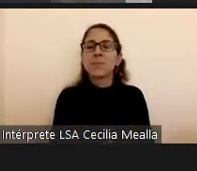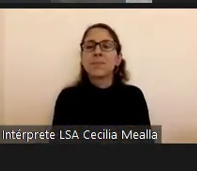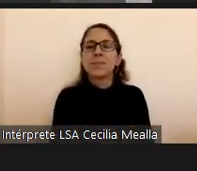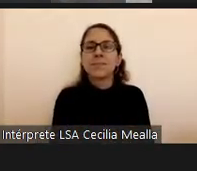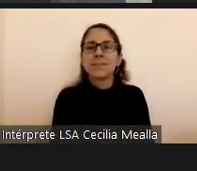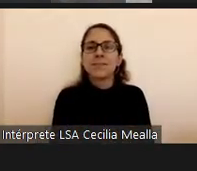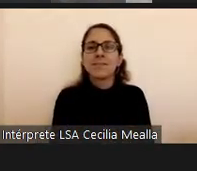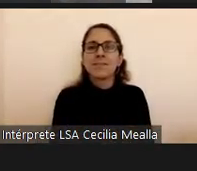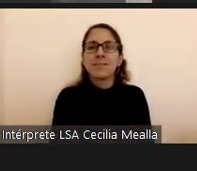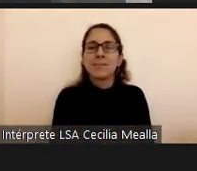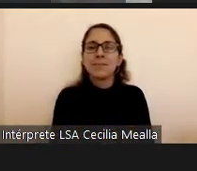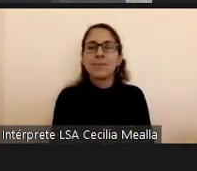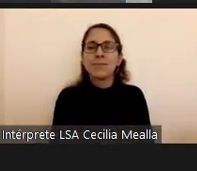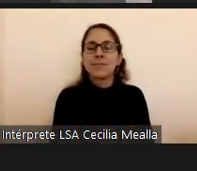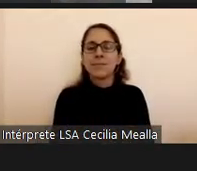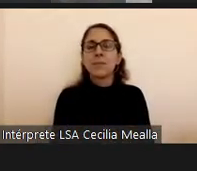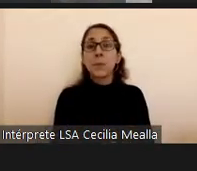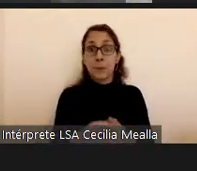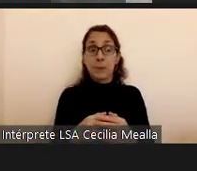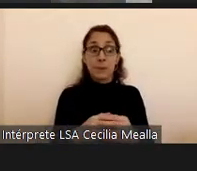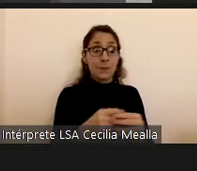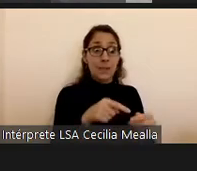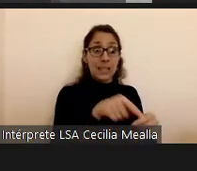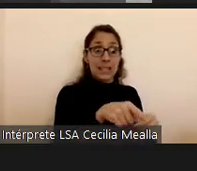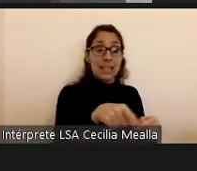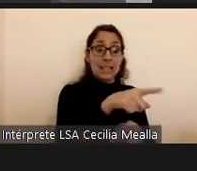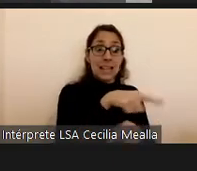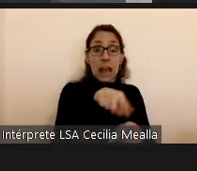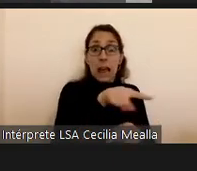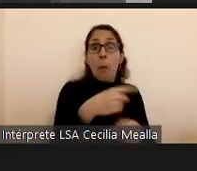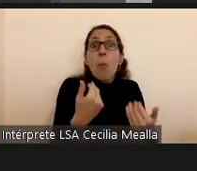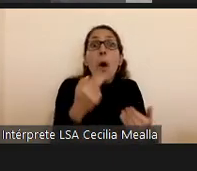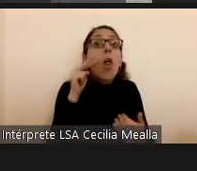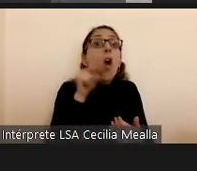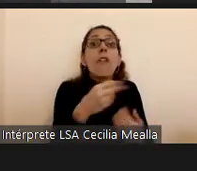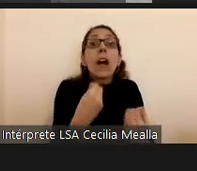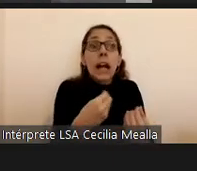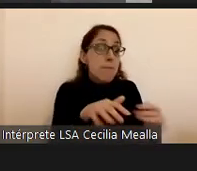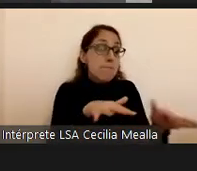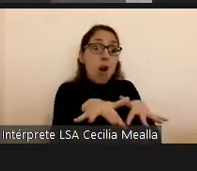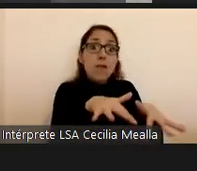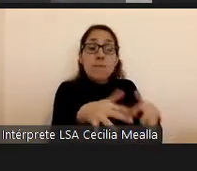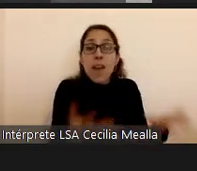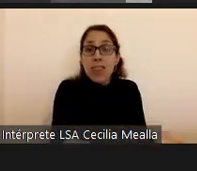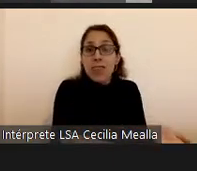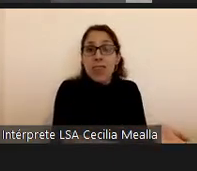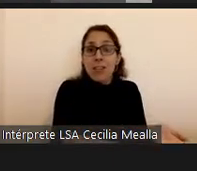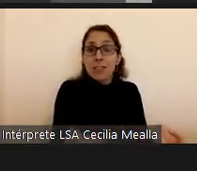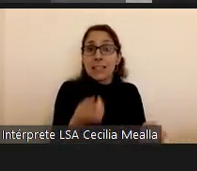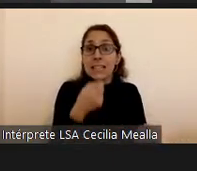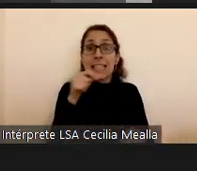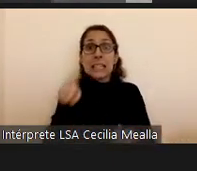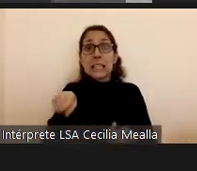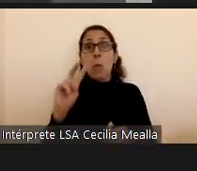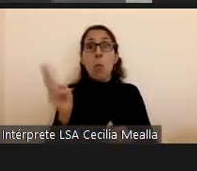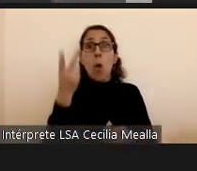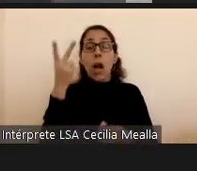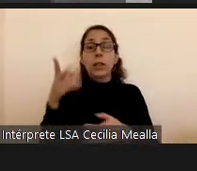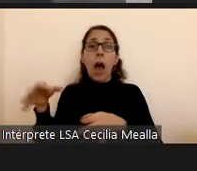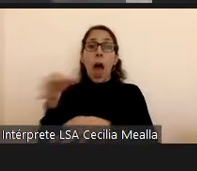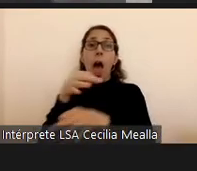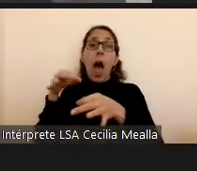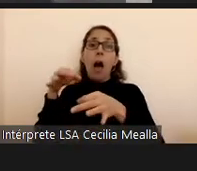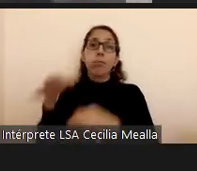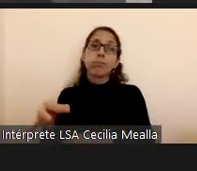bueno, una de las cosas es la movilidad. Que la bacteria está muerta, no se va a mover,